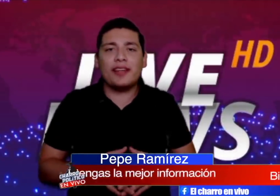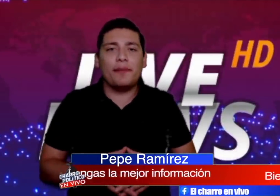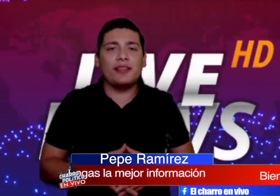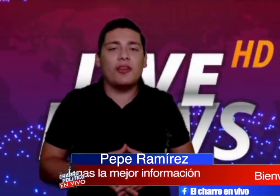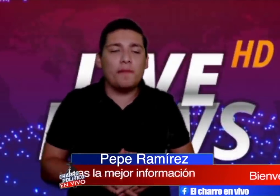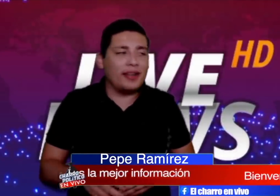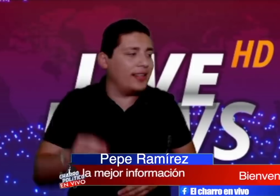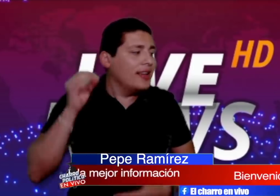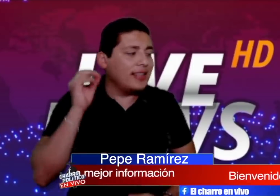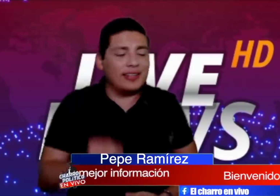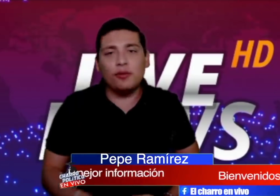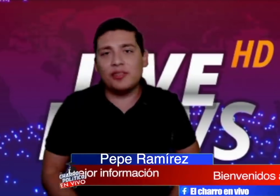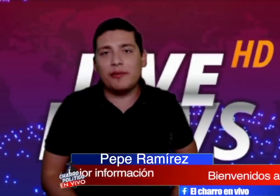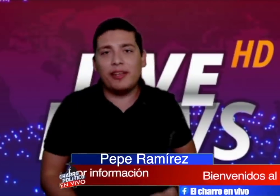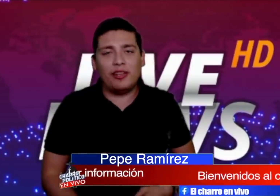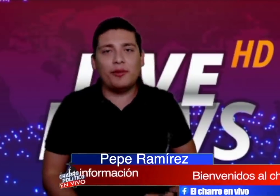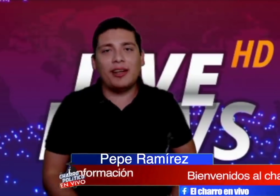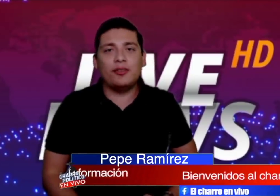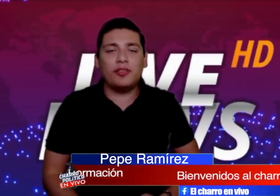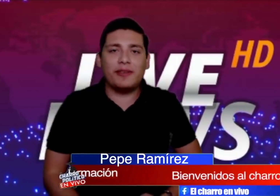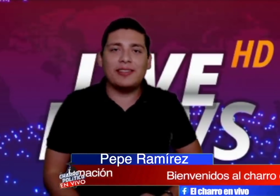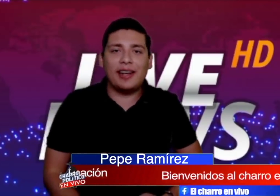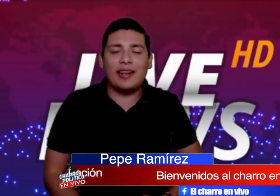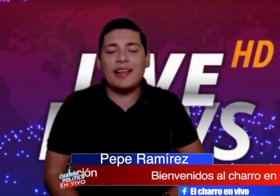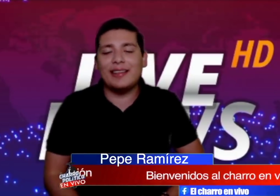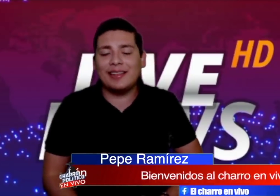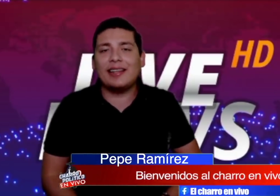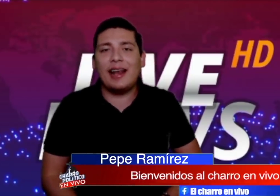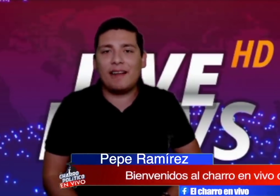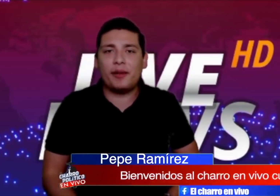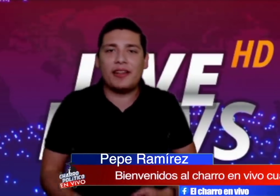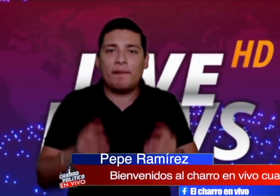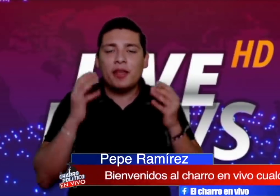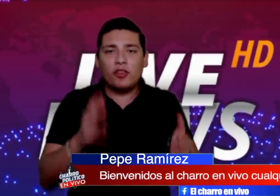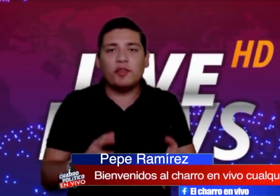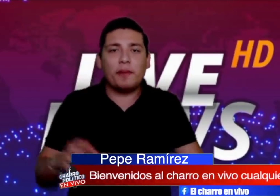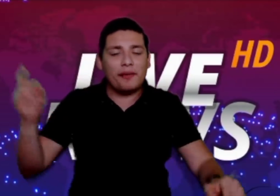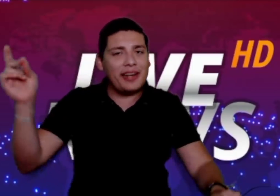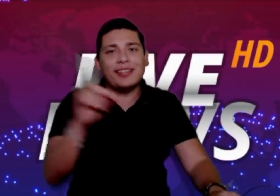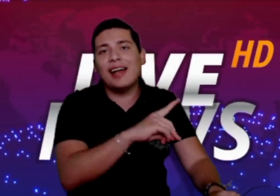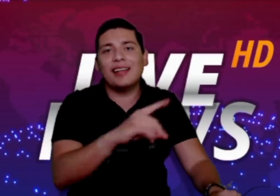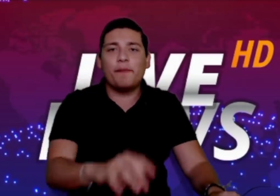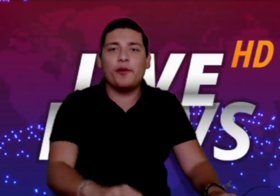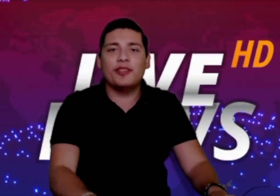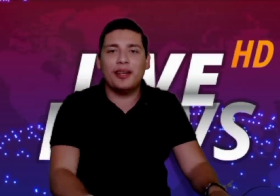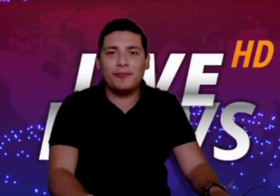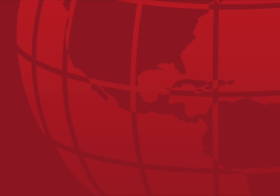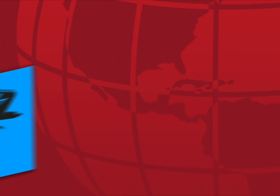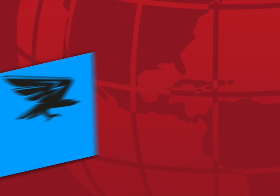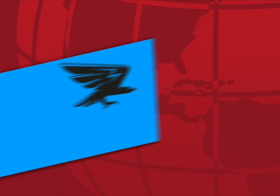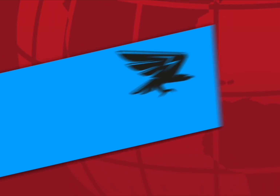sería prácticamente toda mi parte. Si a ti te gustó este video, te invito a que te suscribas a este canal y le des click a la campanita. Yo soy Pepe Ramírez, hasta la próxima.